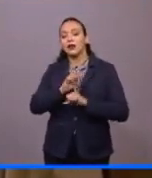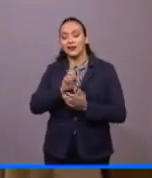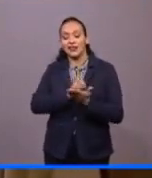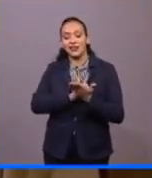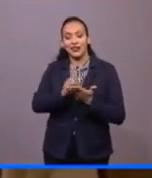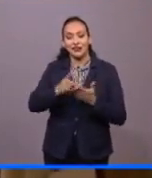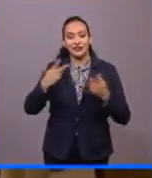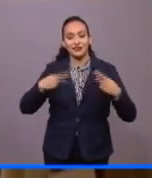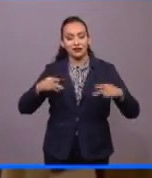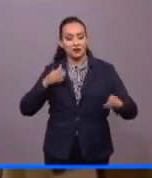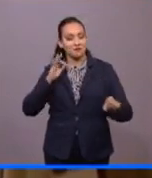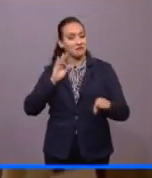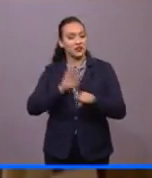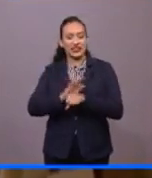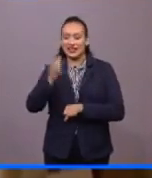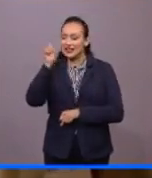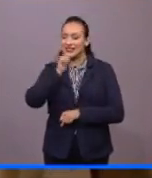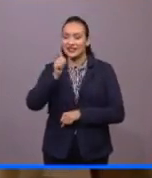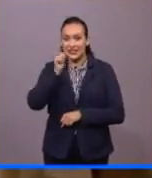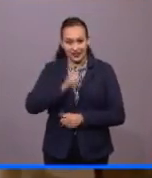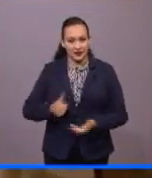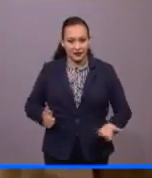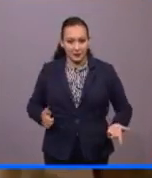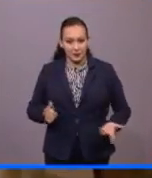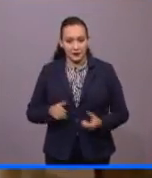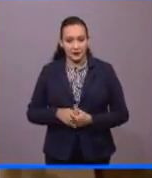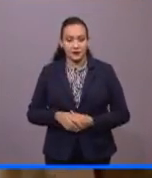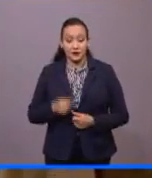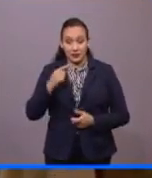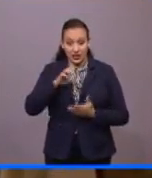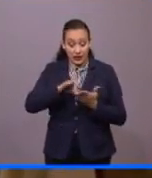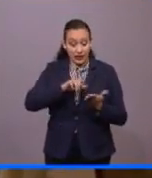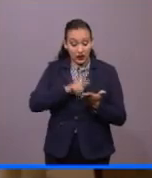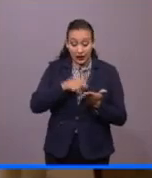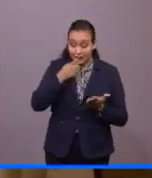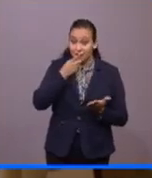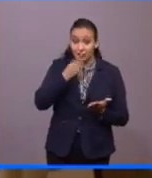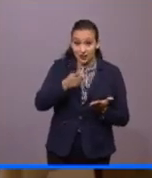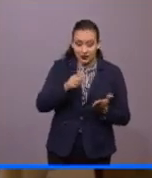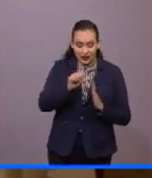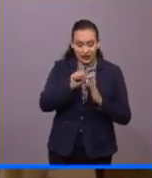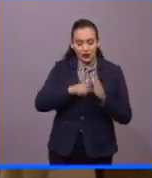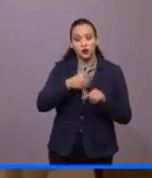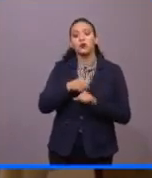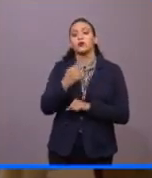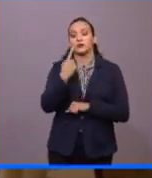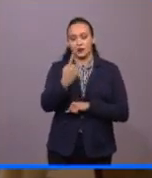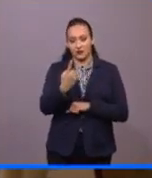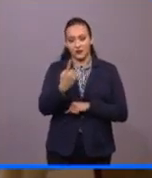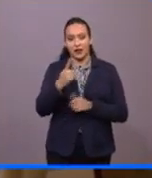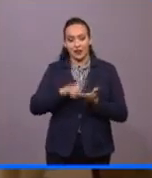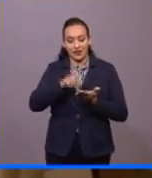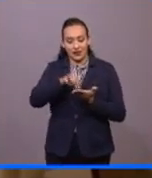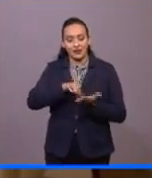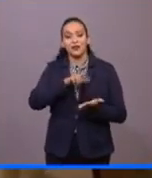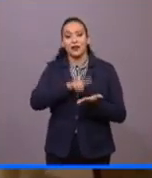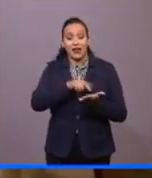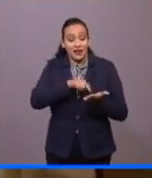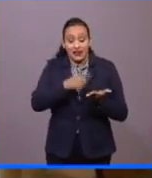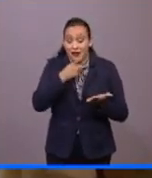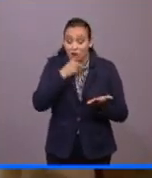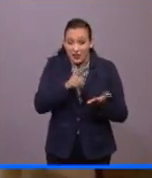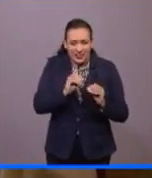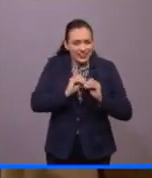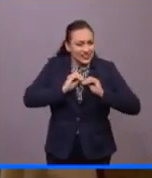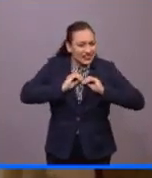de todas las personas, porque además nuestra Constitución lo ordena. El artículo 1 de nuestra Constitución